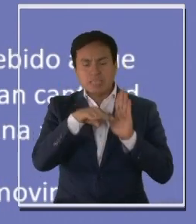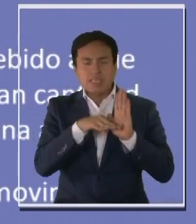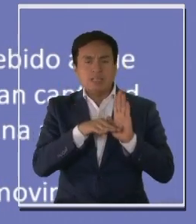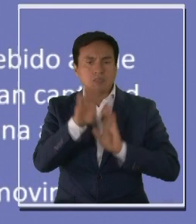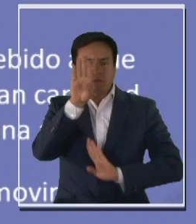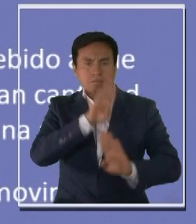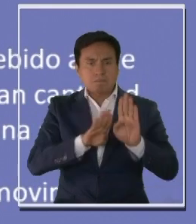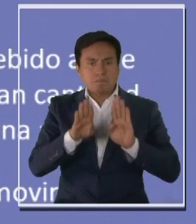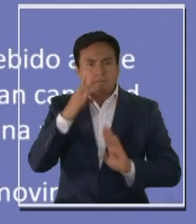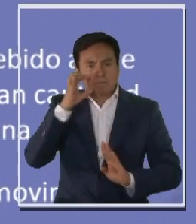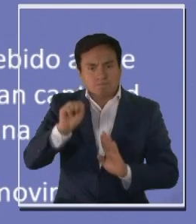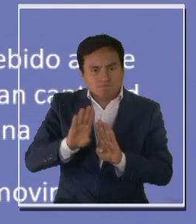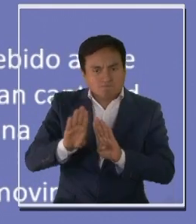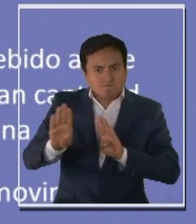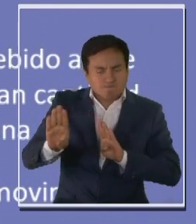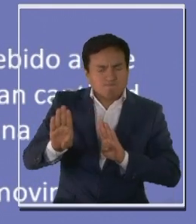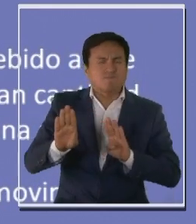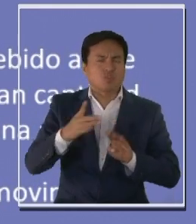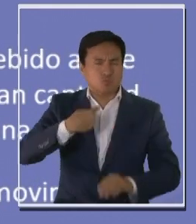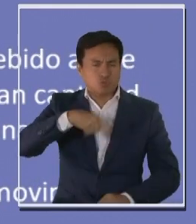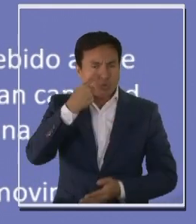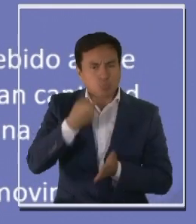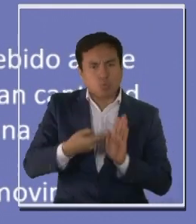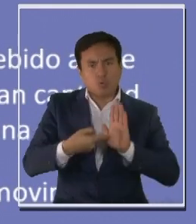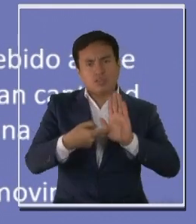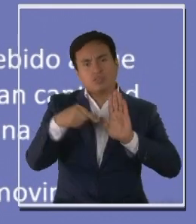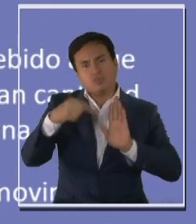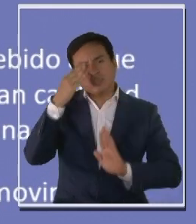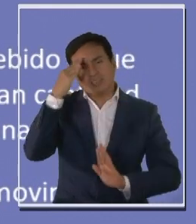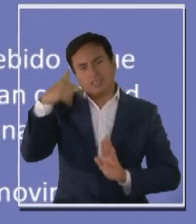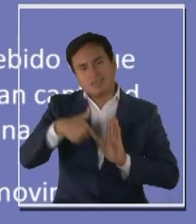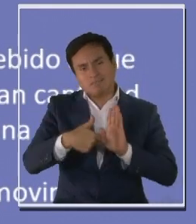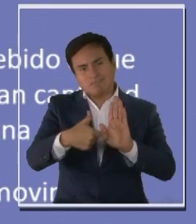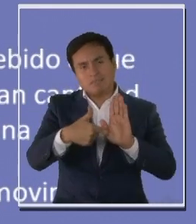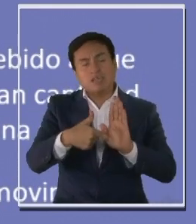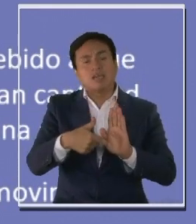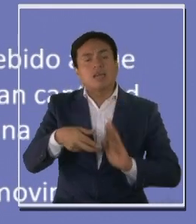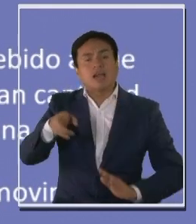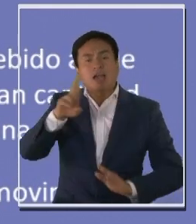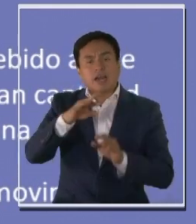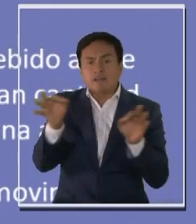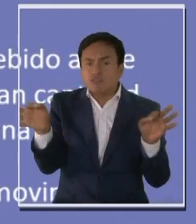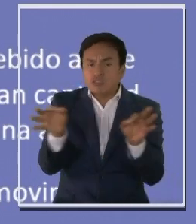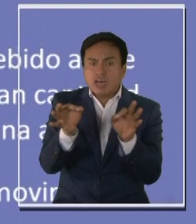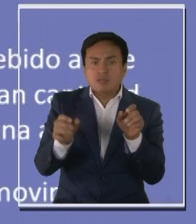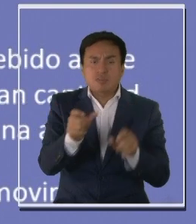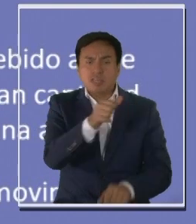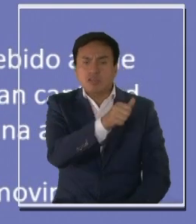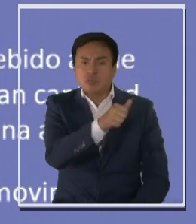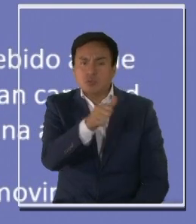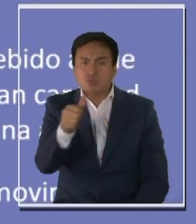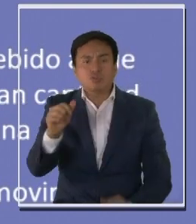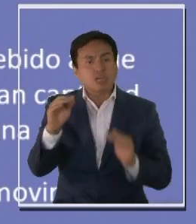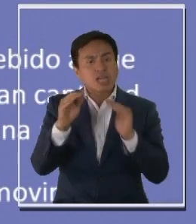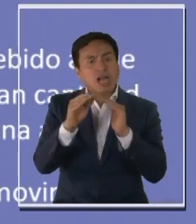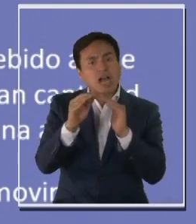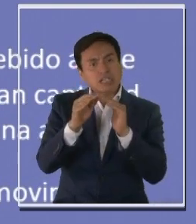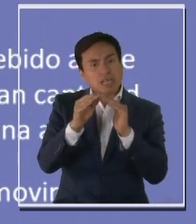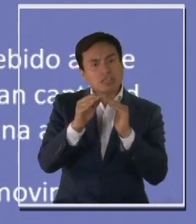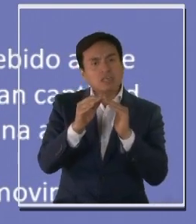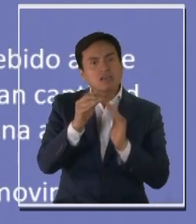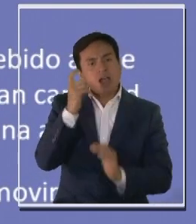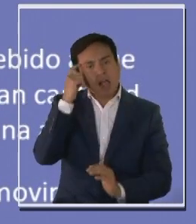de prevención que nosotros estamos proponiendo hoy en día y que estamos reforzando para que todas las personas en sus casas puedan